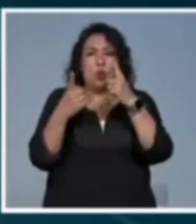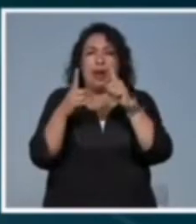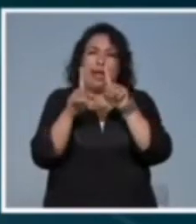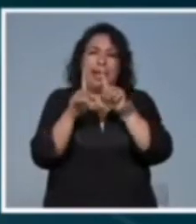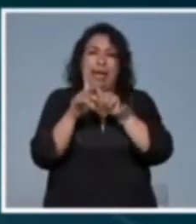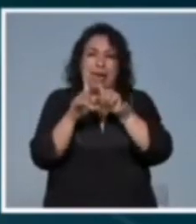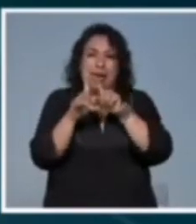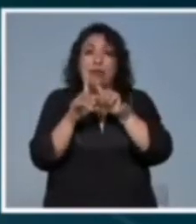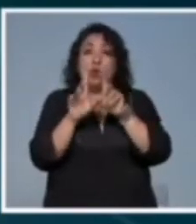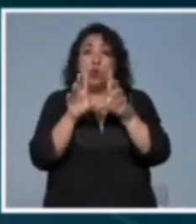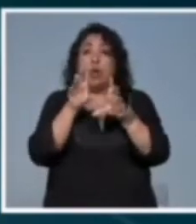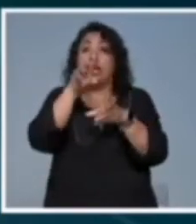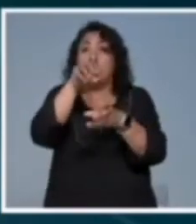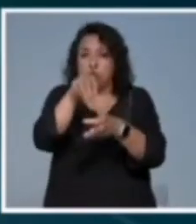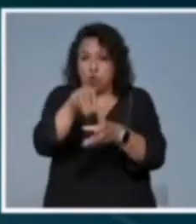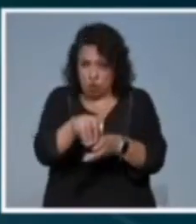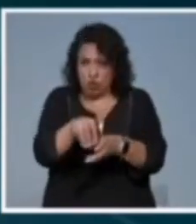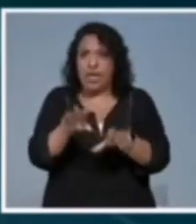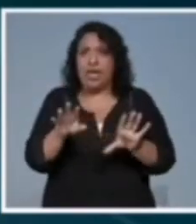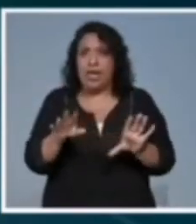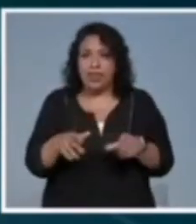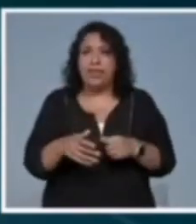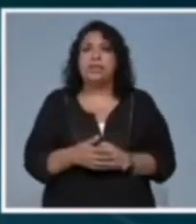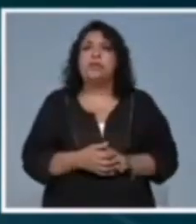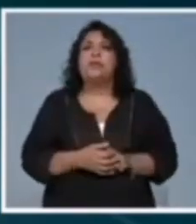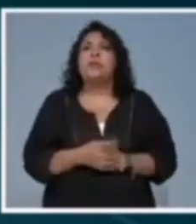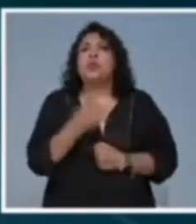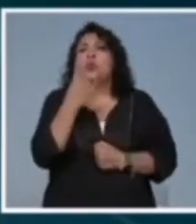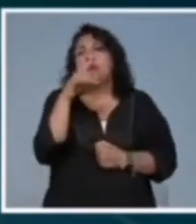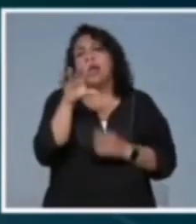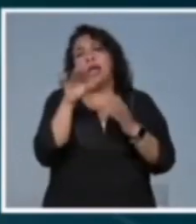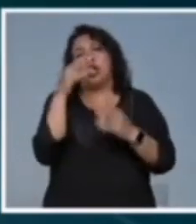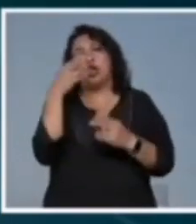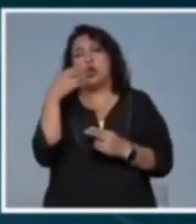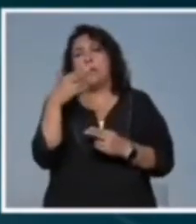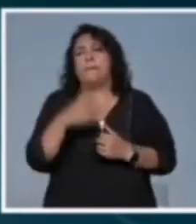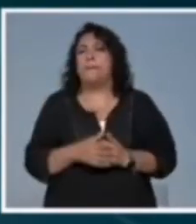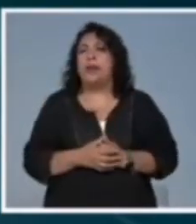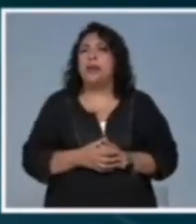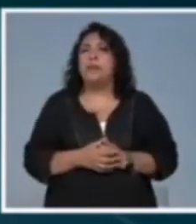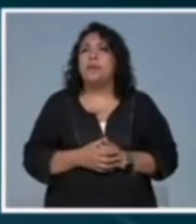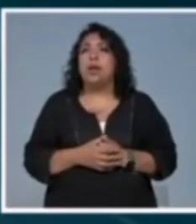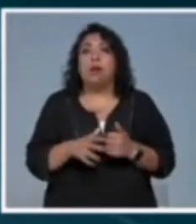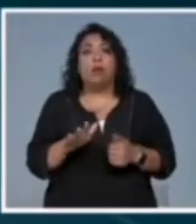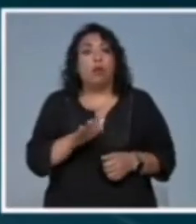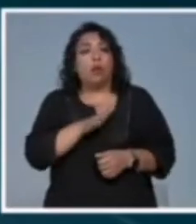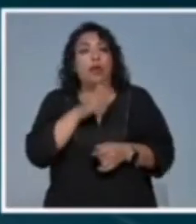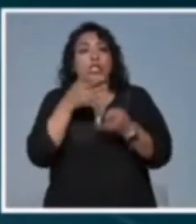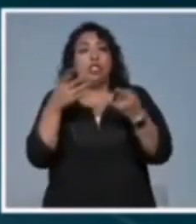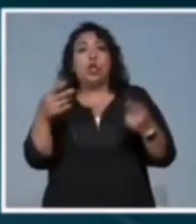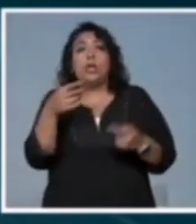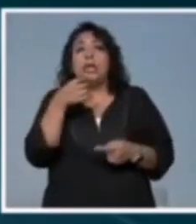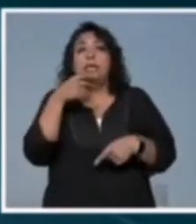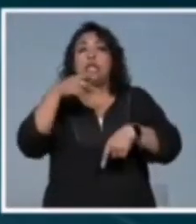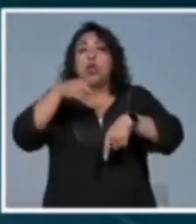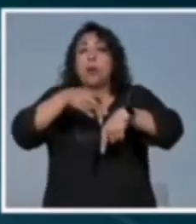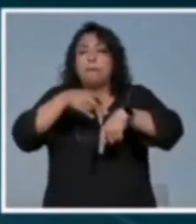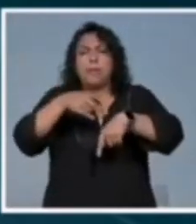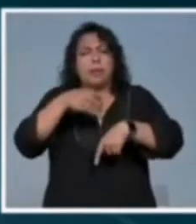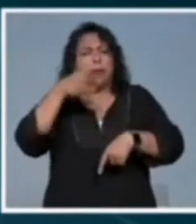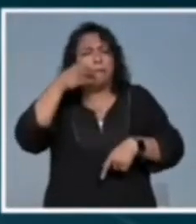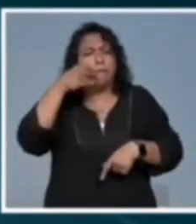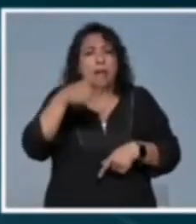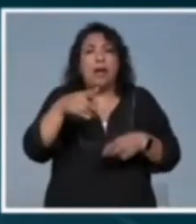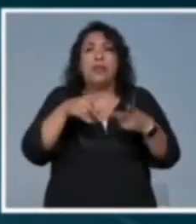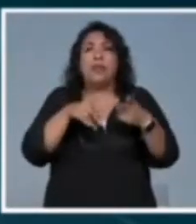animaciones incluyentes e inclusivas. Llevo una que se llama La Increíble Historia del Niño de Piedra, que está